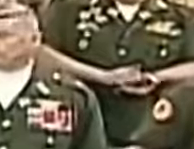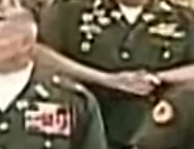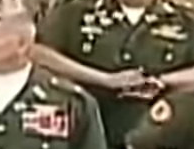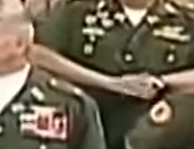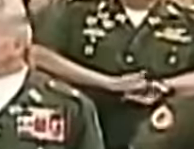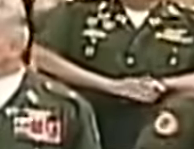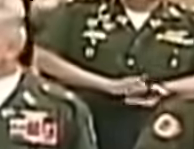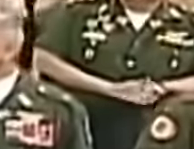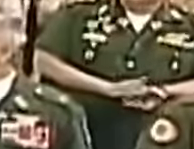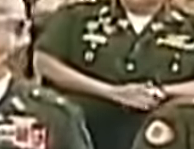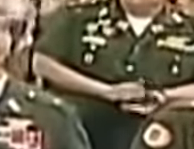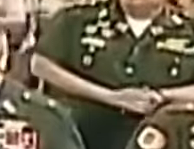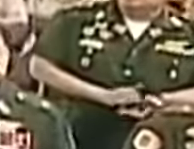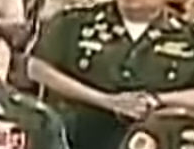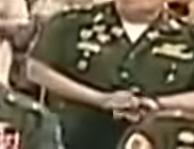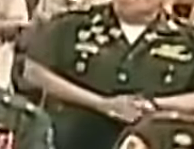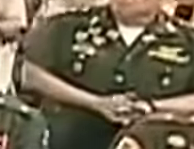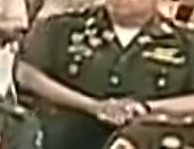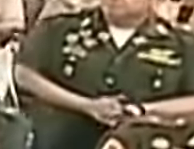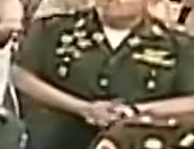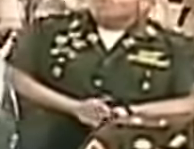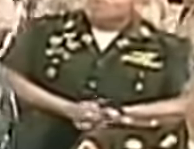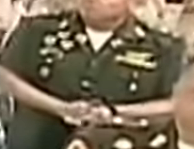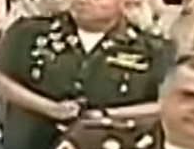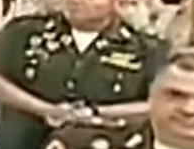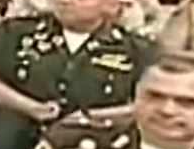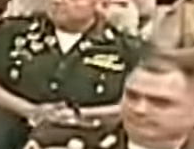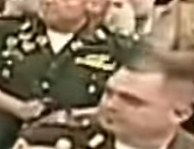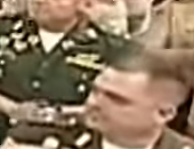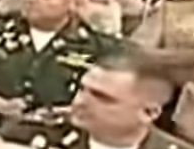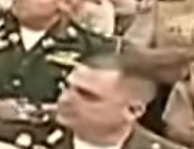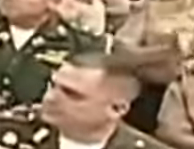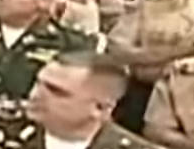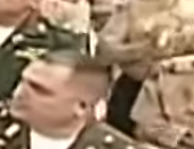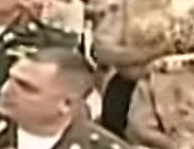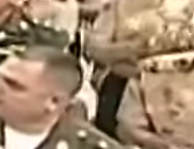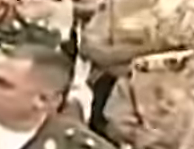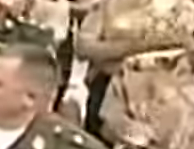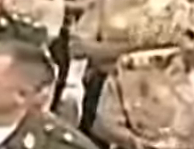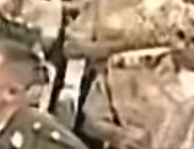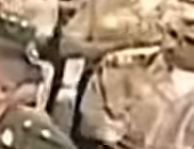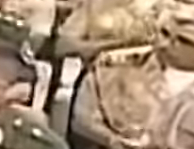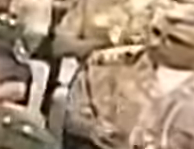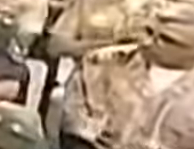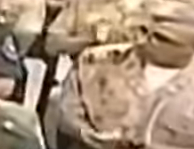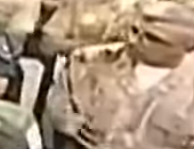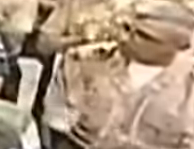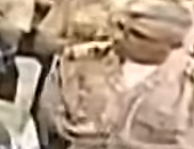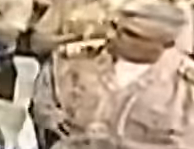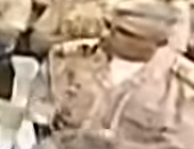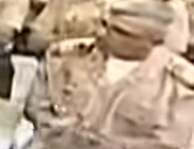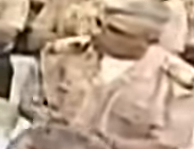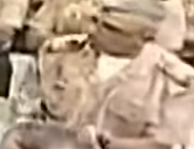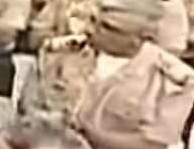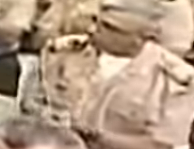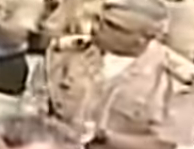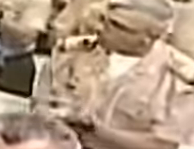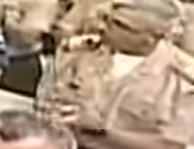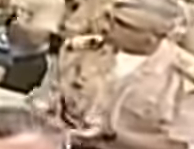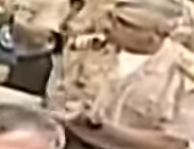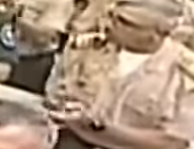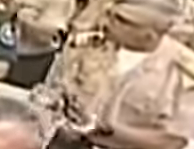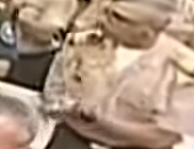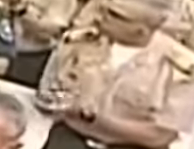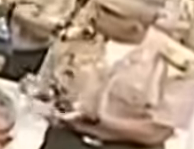ganadores del festival La Voz Revolucionaria. Es la felicitación que le da el presidente constitucional Nicolás Maduro, la primera combatiente, la doctora